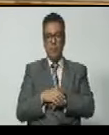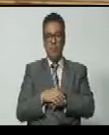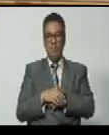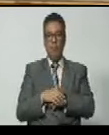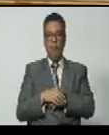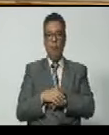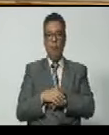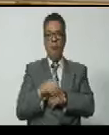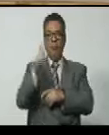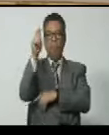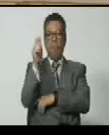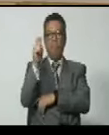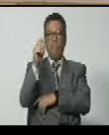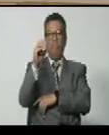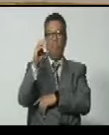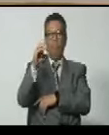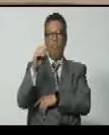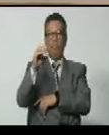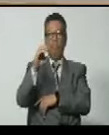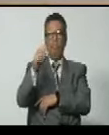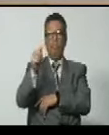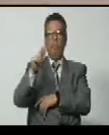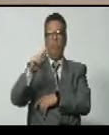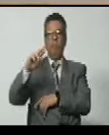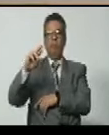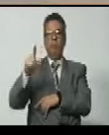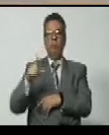en el derecho de palabra al diputado Oscar Rondero.